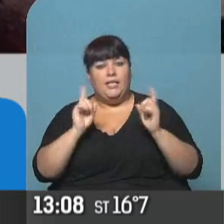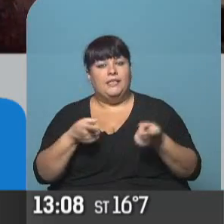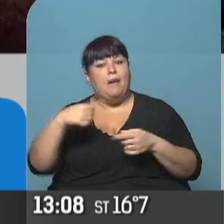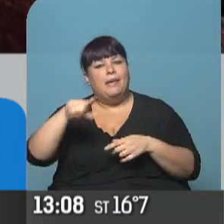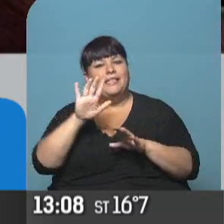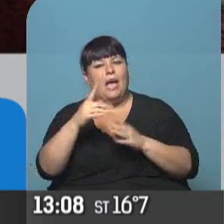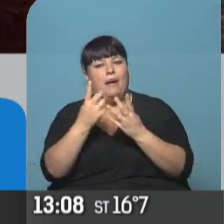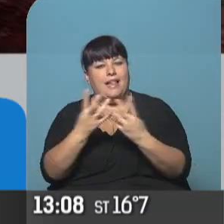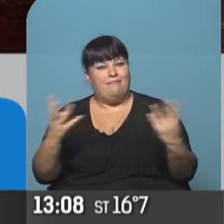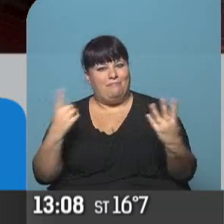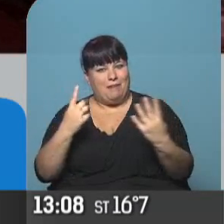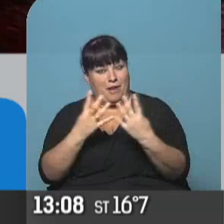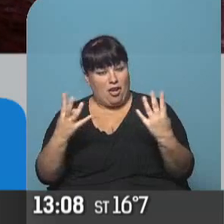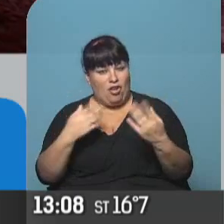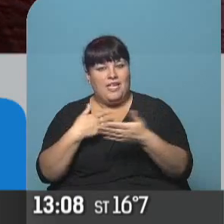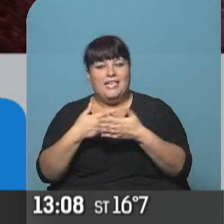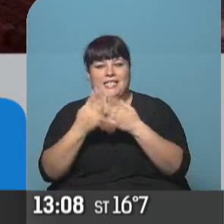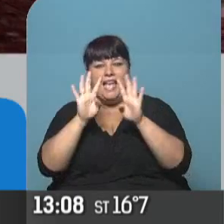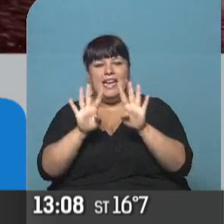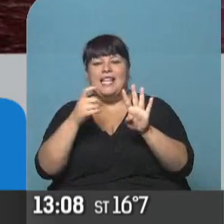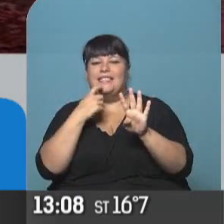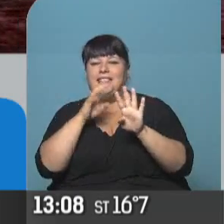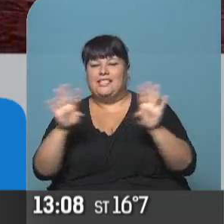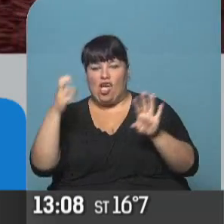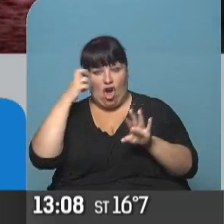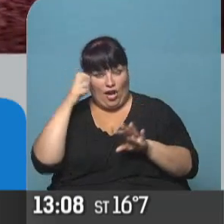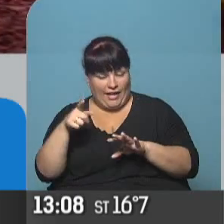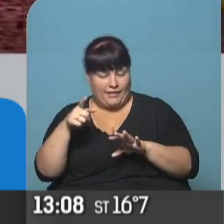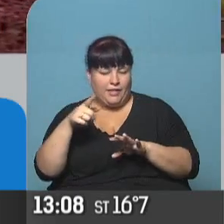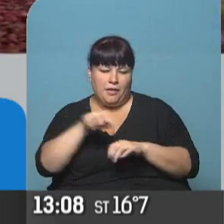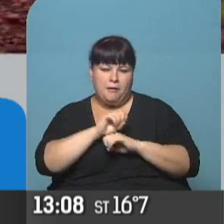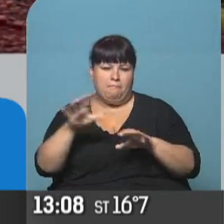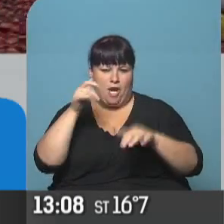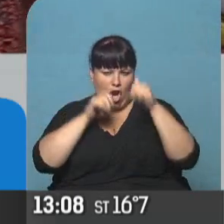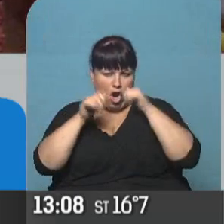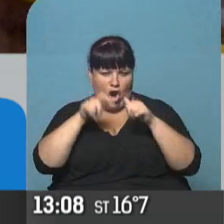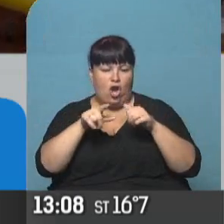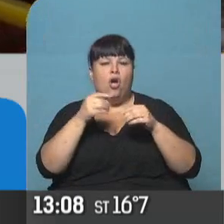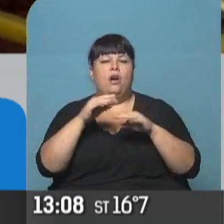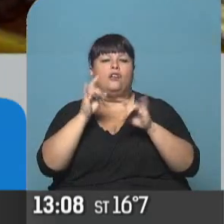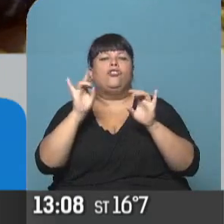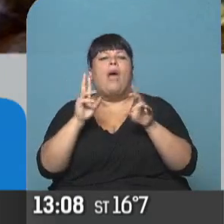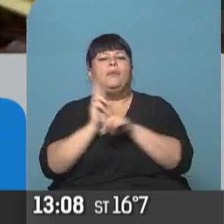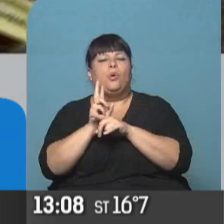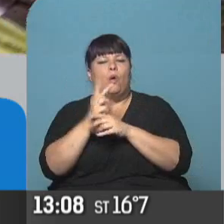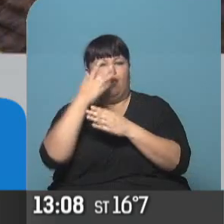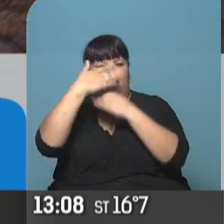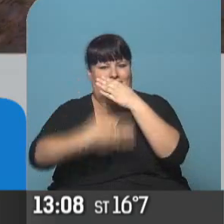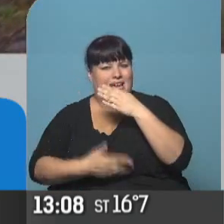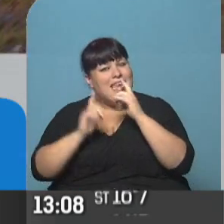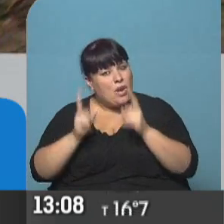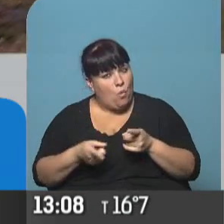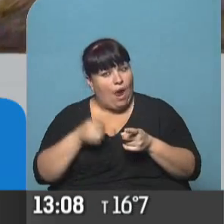que estaban en la primera línea pegados al vallado del Congreso Nacional que tenían como resguardo solamente el escudo, aunque